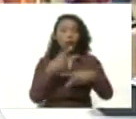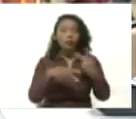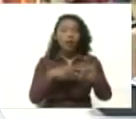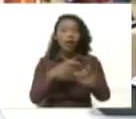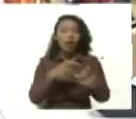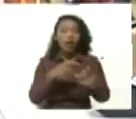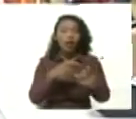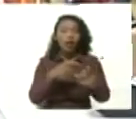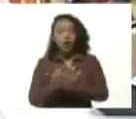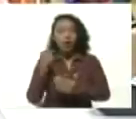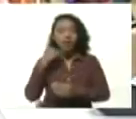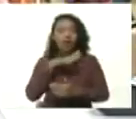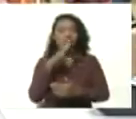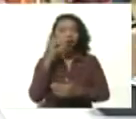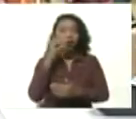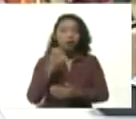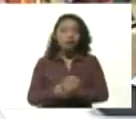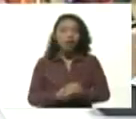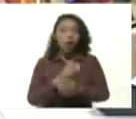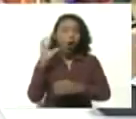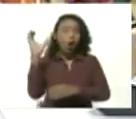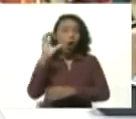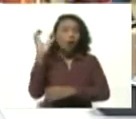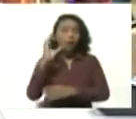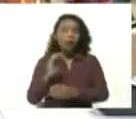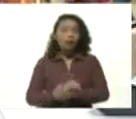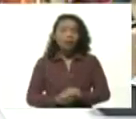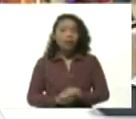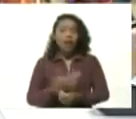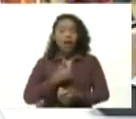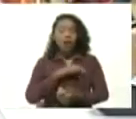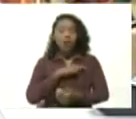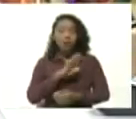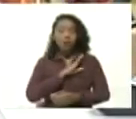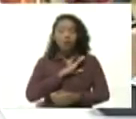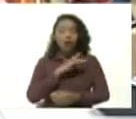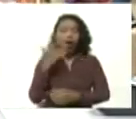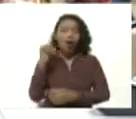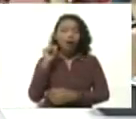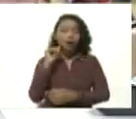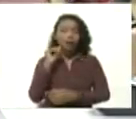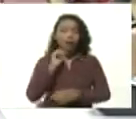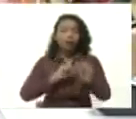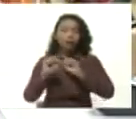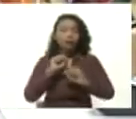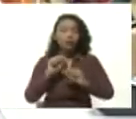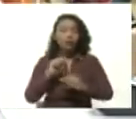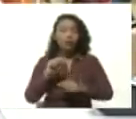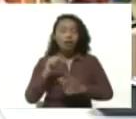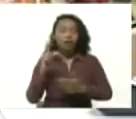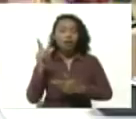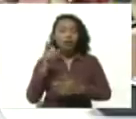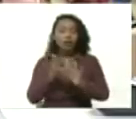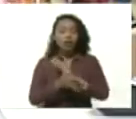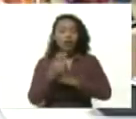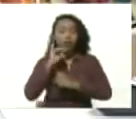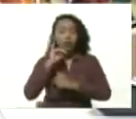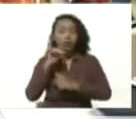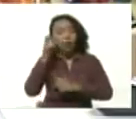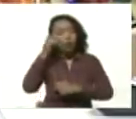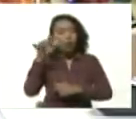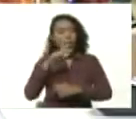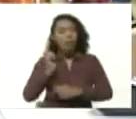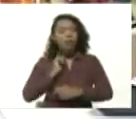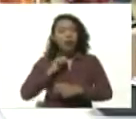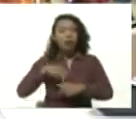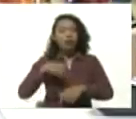exportación de cocaína. Colombia. Y nosotros tenemos que estar combatiendo el narcotráfico. ¿Qué le podemos informar al pueblo? Vamos a aprovechar este